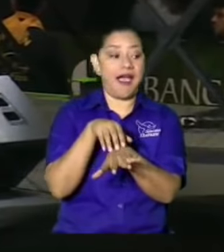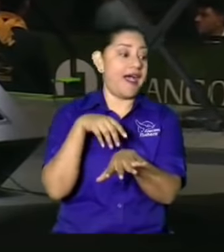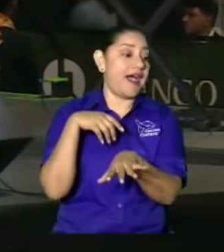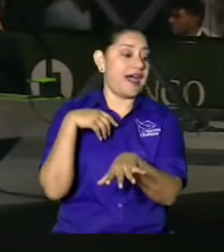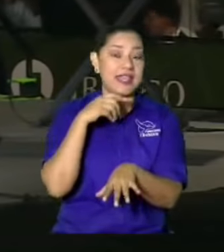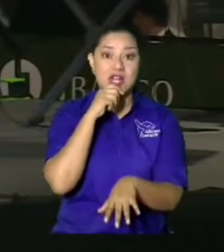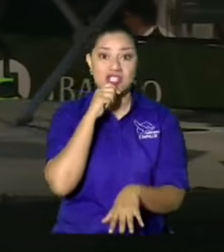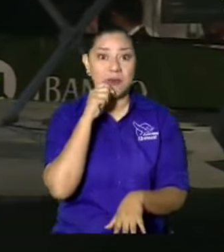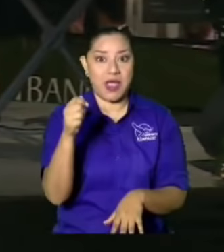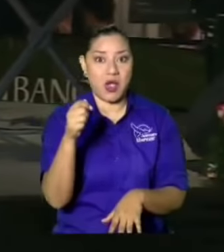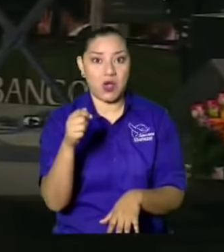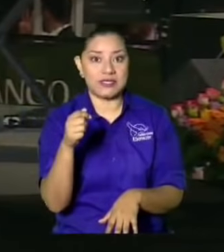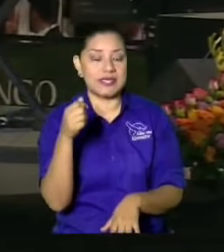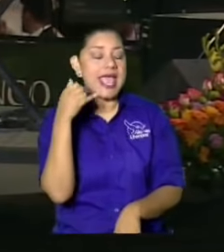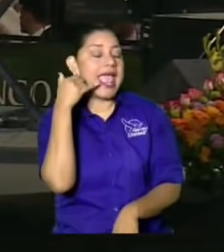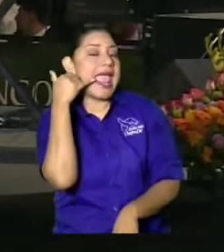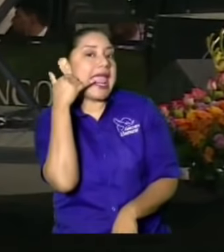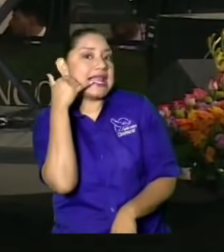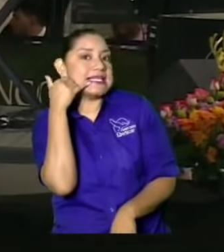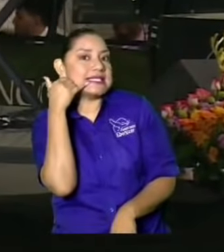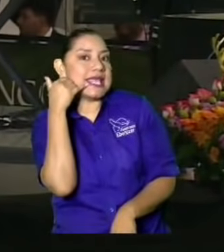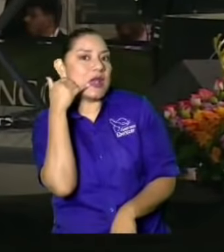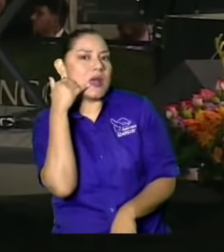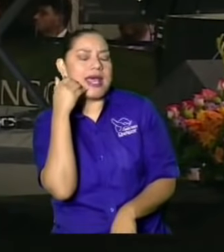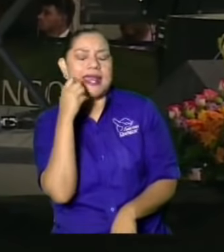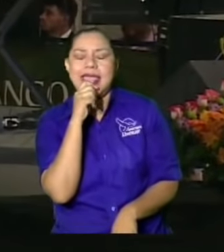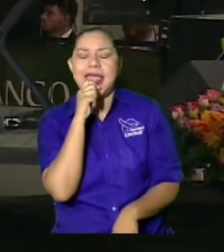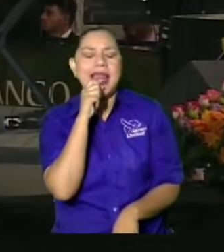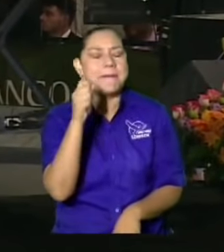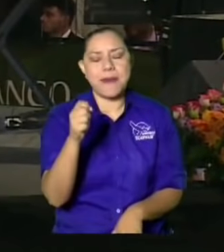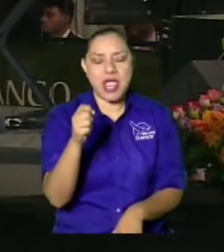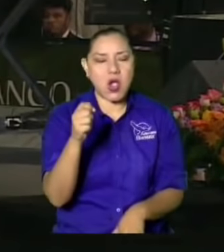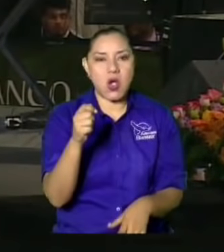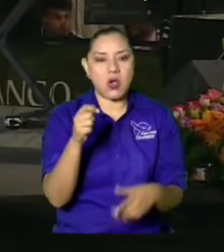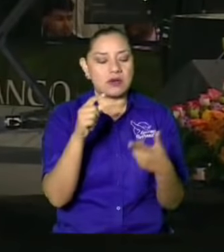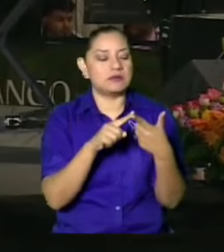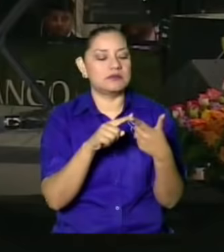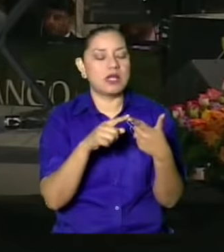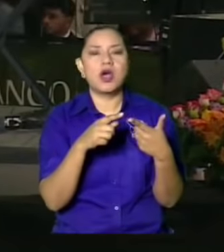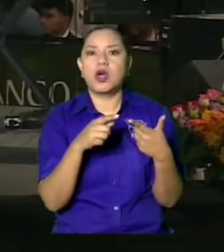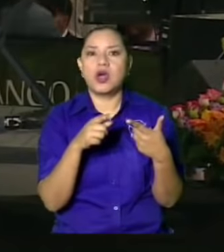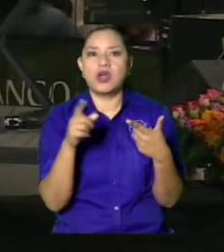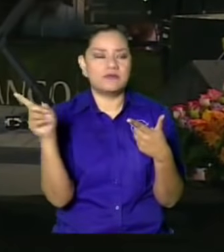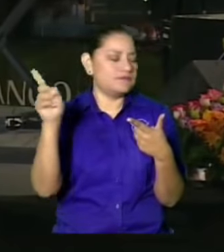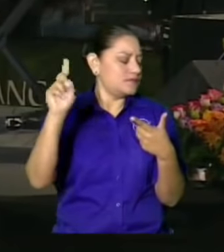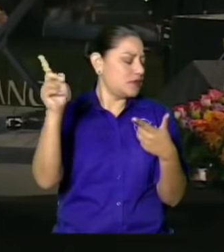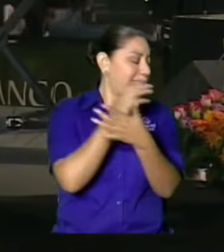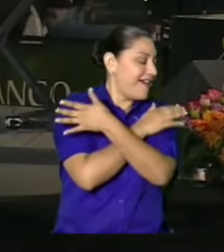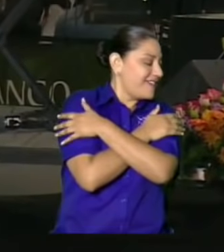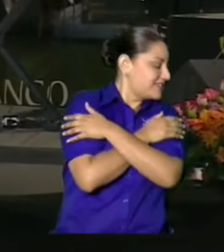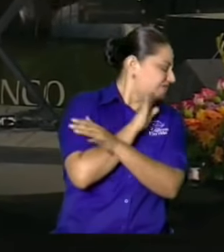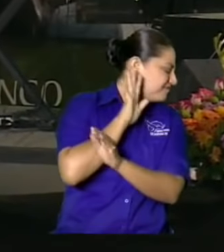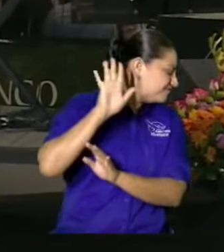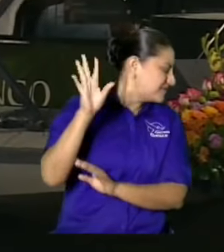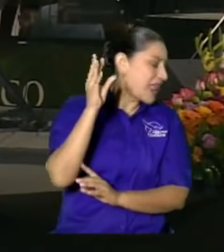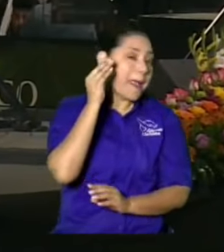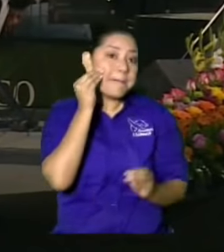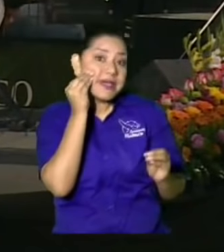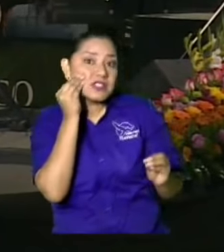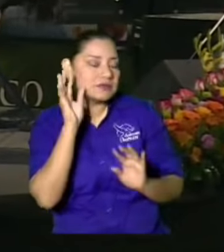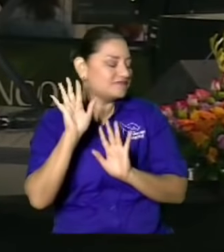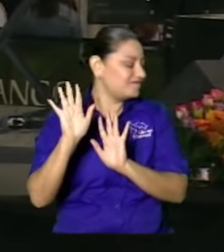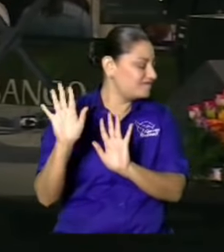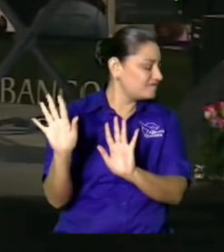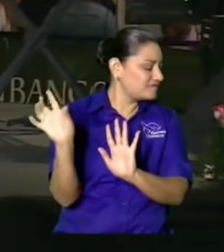quiero el celular, padre amado, el último, papá, el último, yo eso quiero. No, pero dame un abrazo tuyo, un beso tuyo, no quiero,